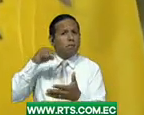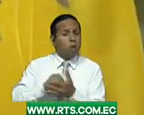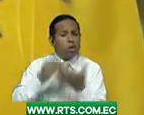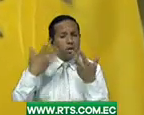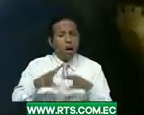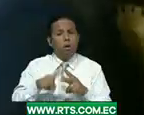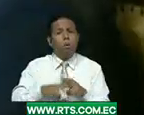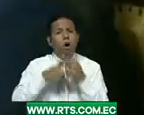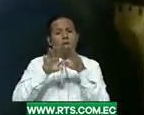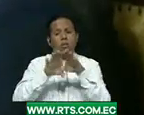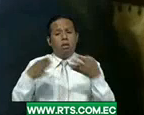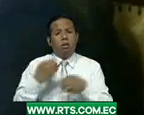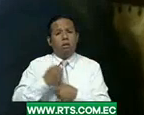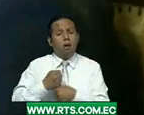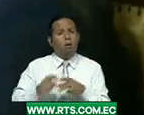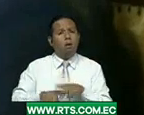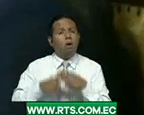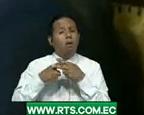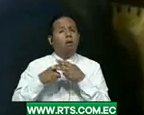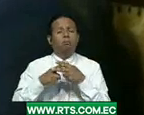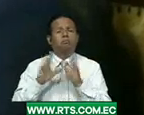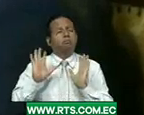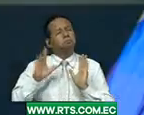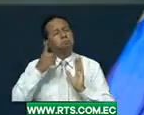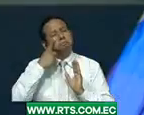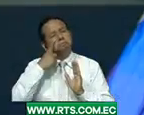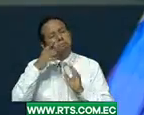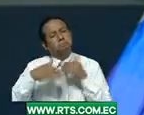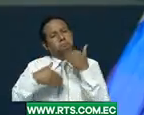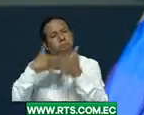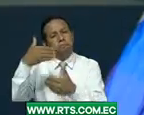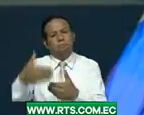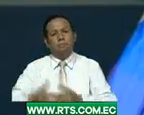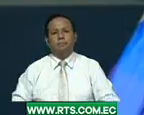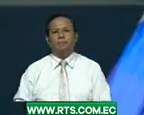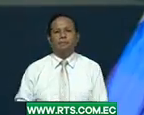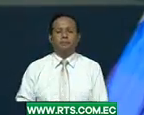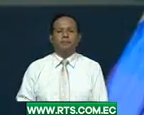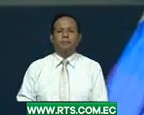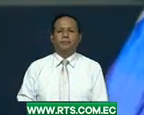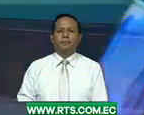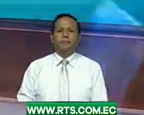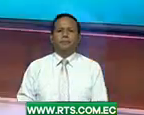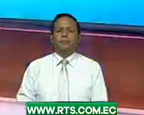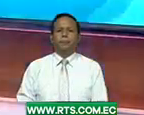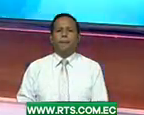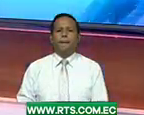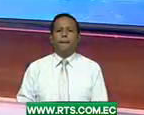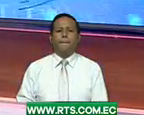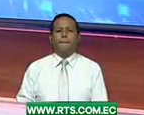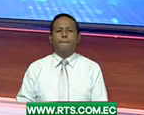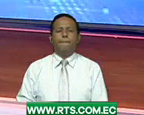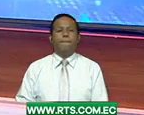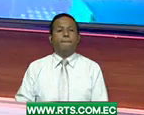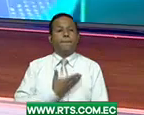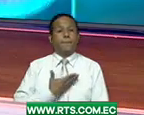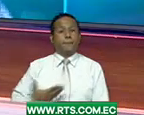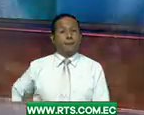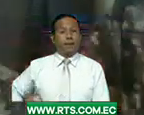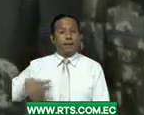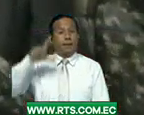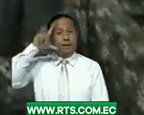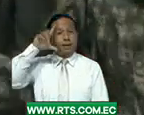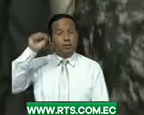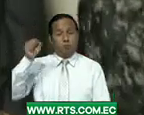de trabajo empezarán a dar resultados, informó Valeria Navarro. Y el presidente Guillermo